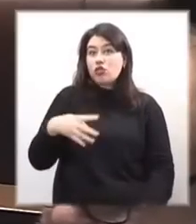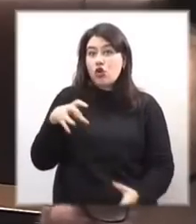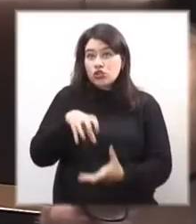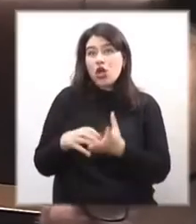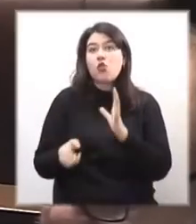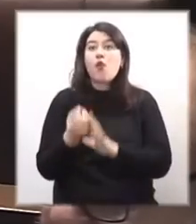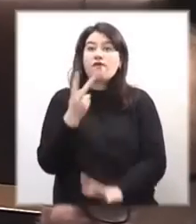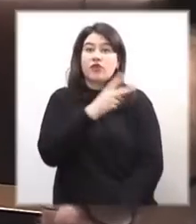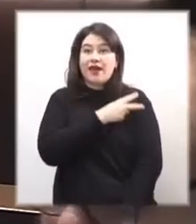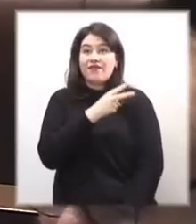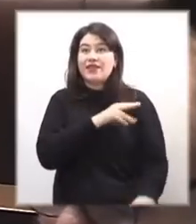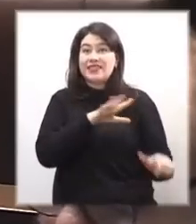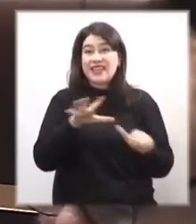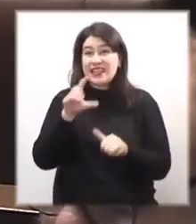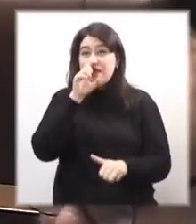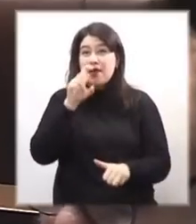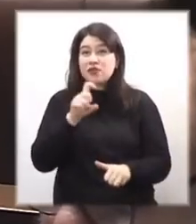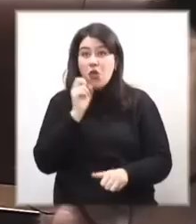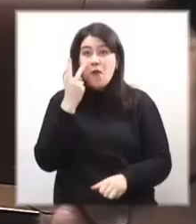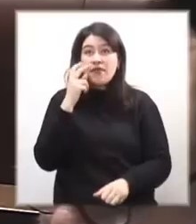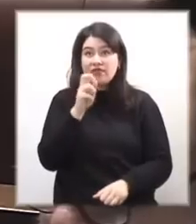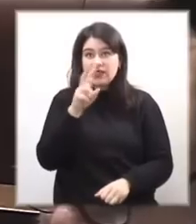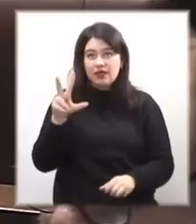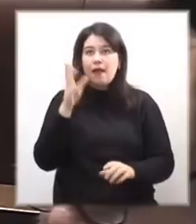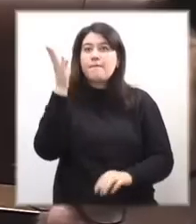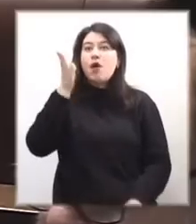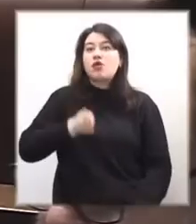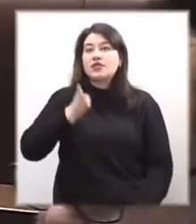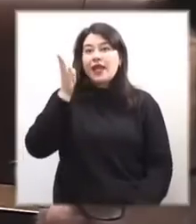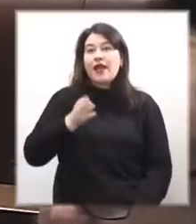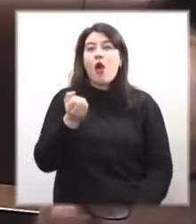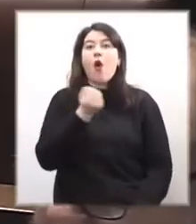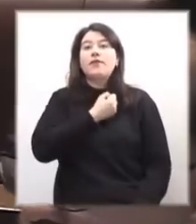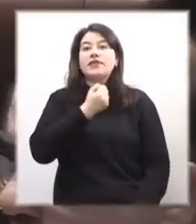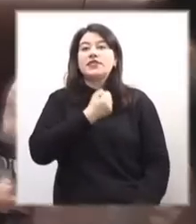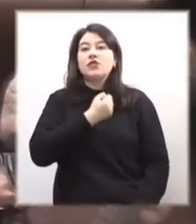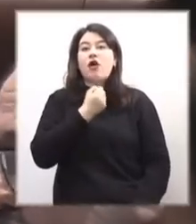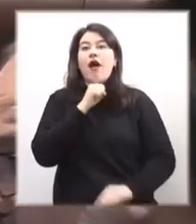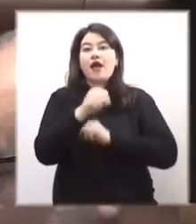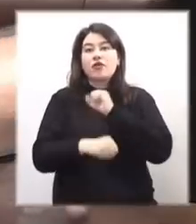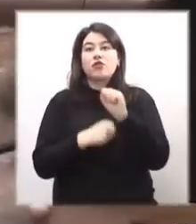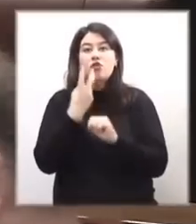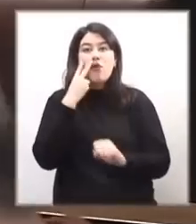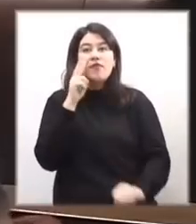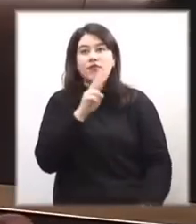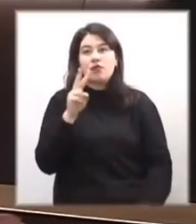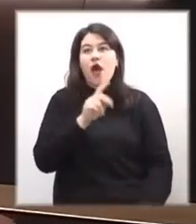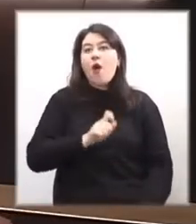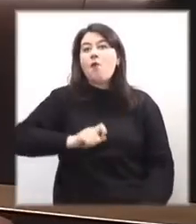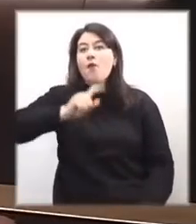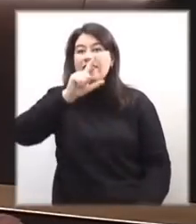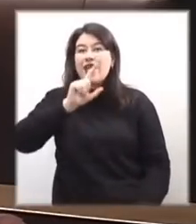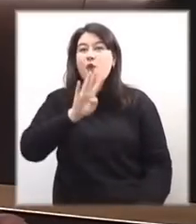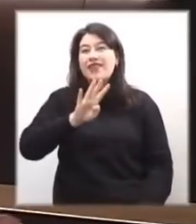nuevo jefe desde el 6 de marzo del 23, el porcentaje de homicidios en el año 2022 aumenta al